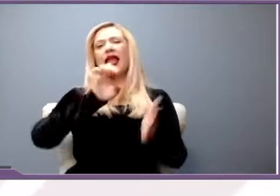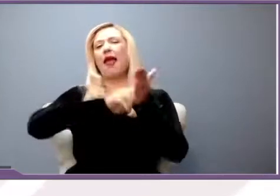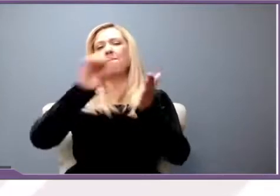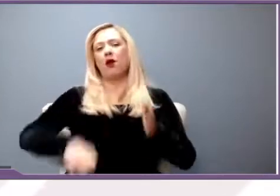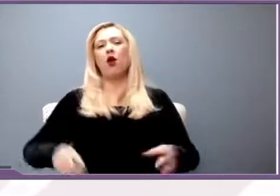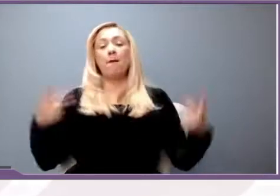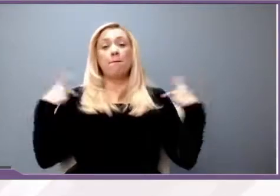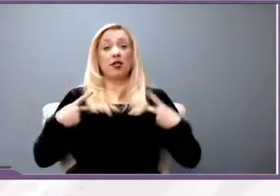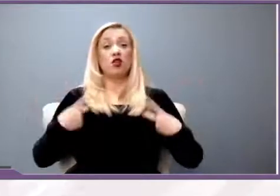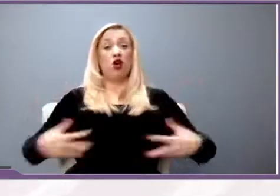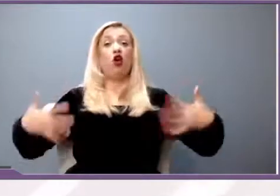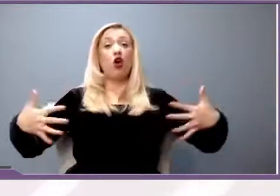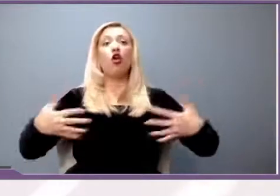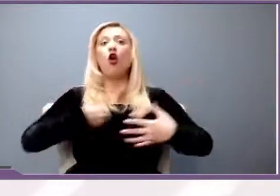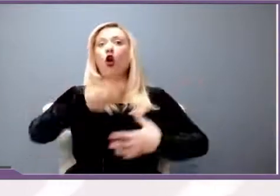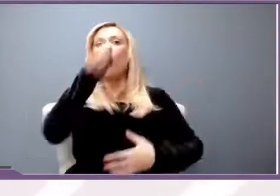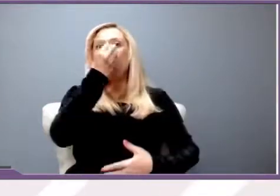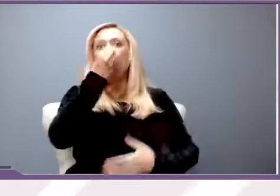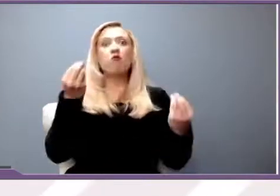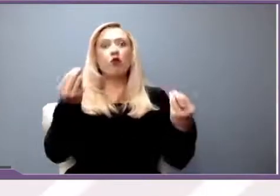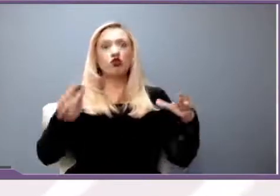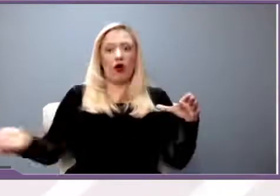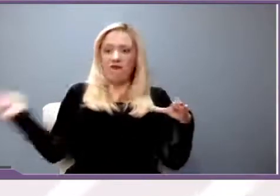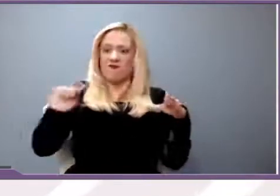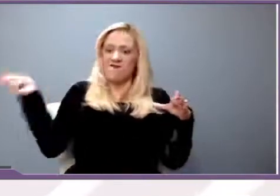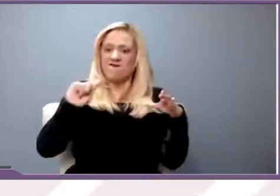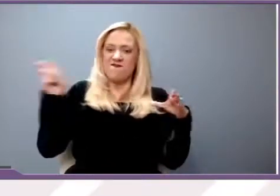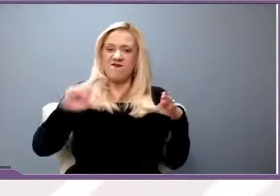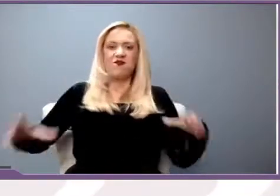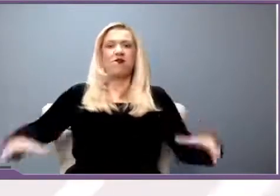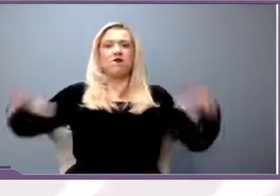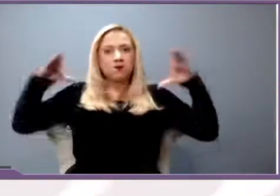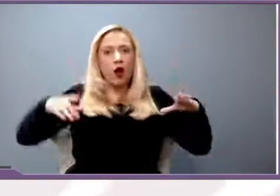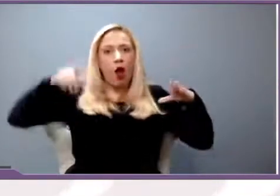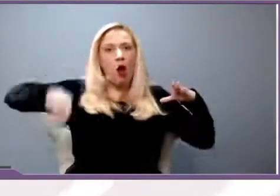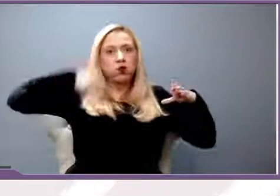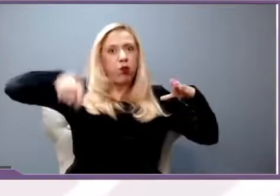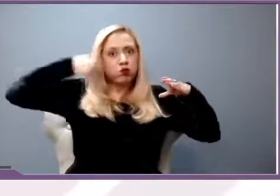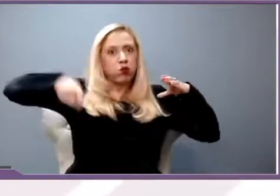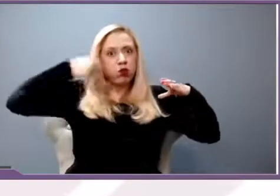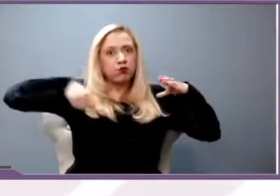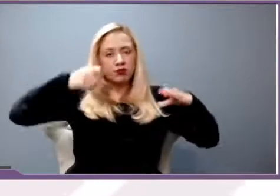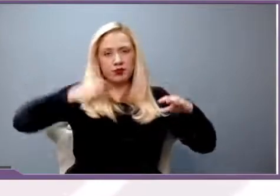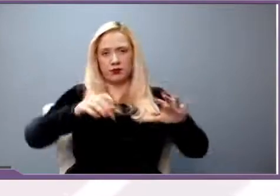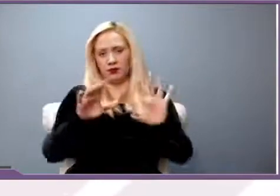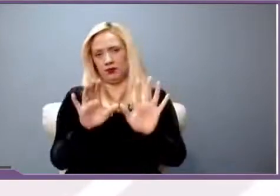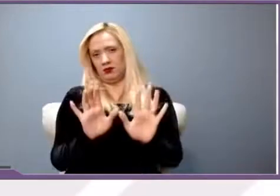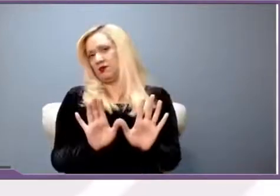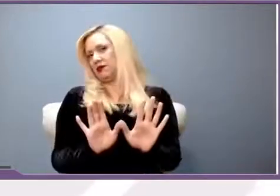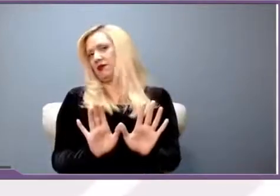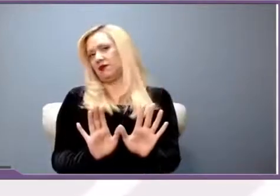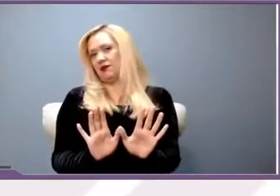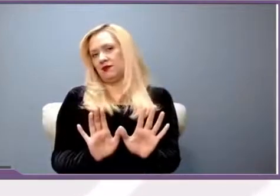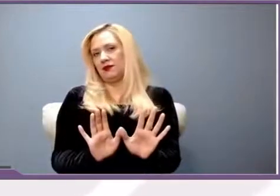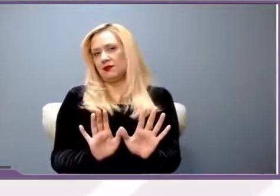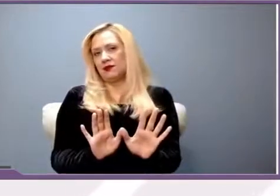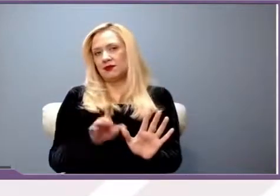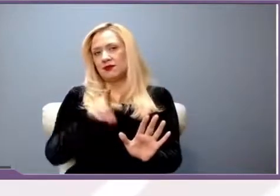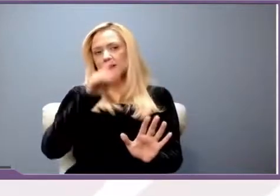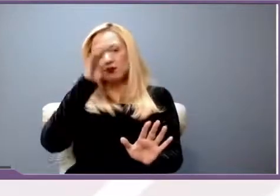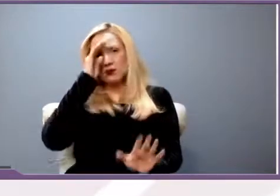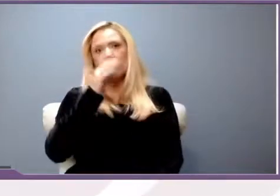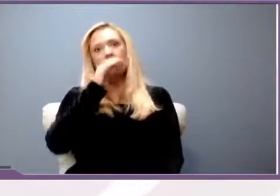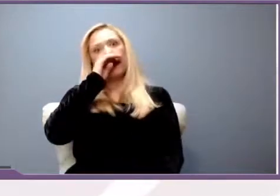personas gordas comemos mucho, ¿sí? Y ahí vienen cuando estas intervenciones de las personas que supuestamente piensan en nuestro bien